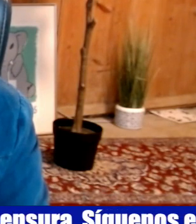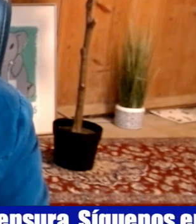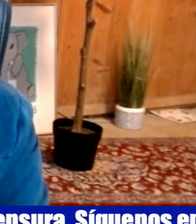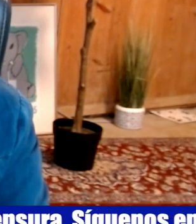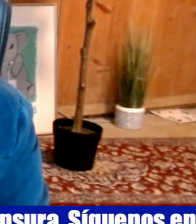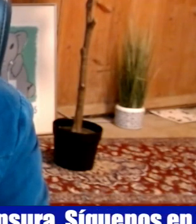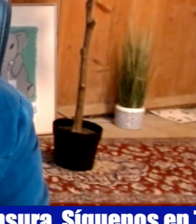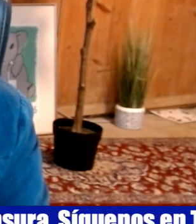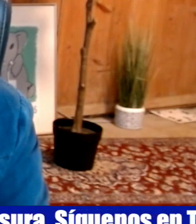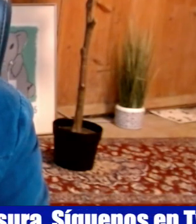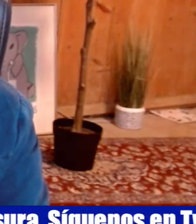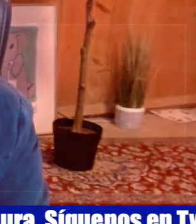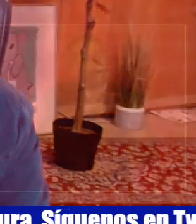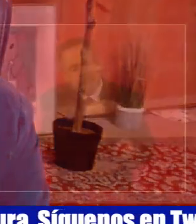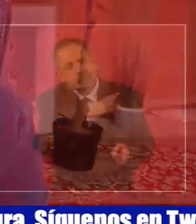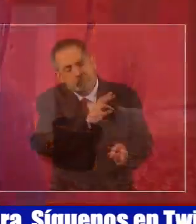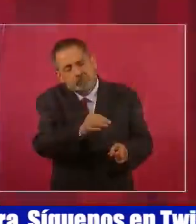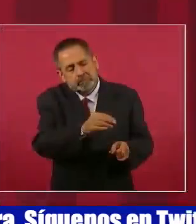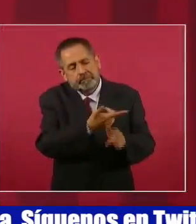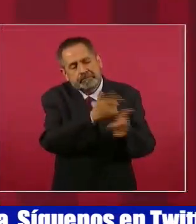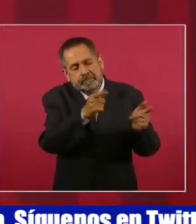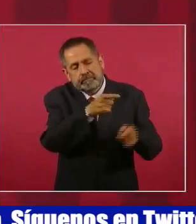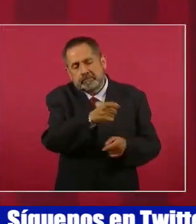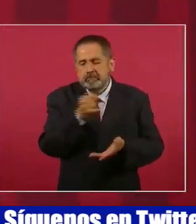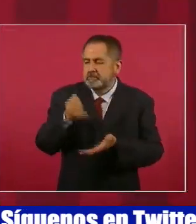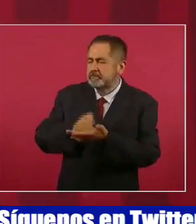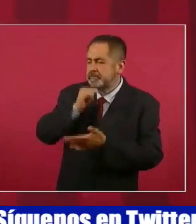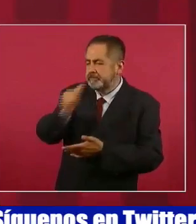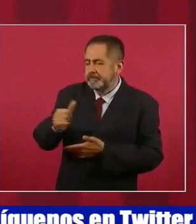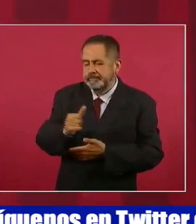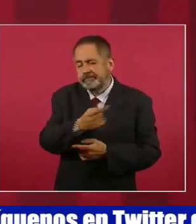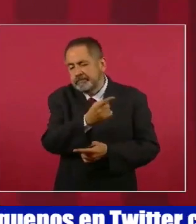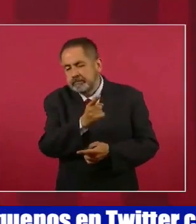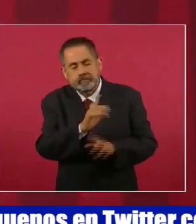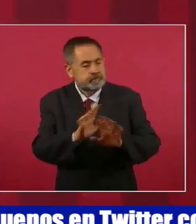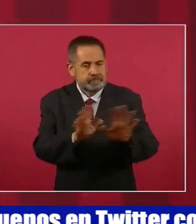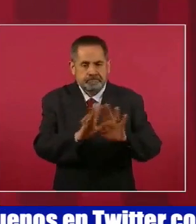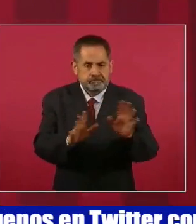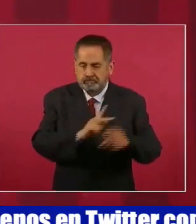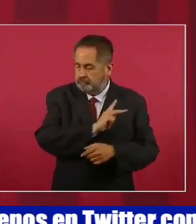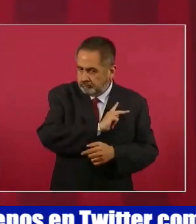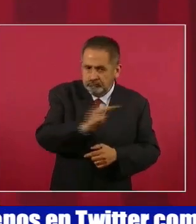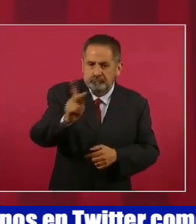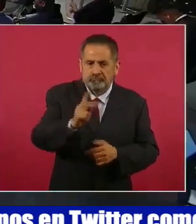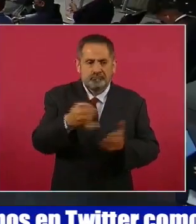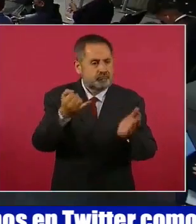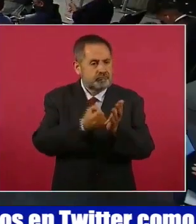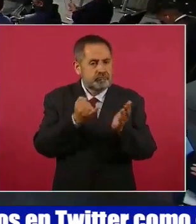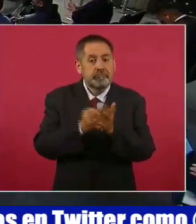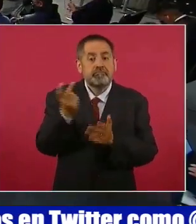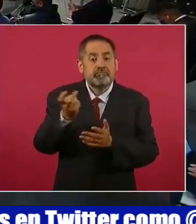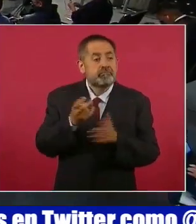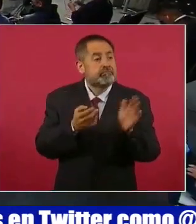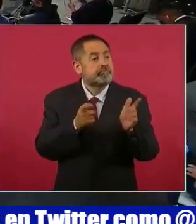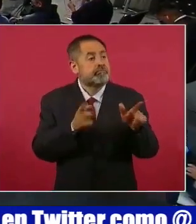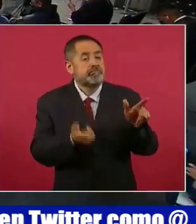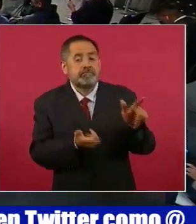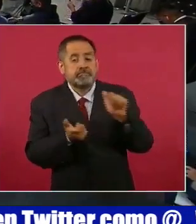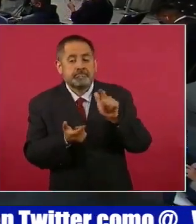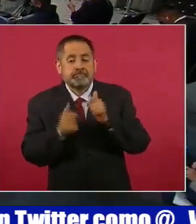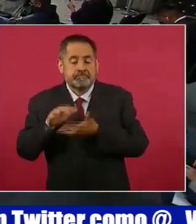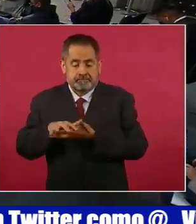la violencia en lugar de pues enfrentarle garrotazos al crimen organizado o a